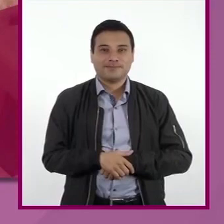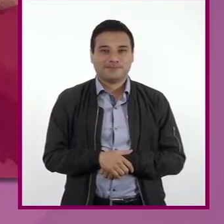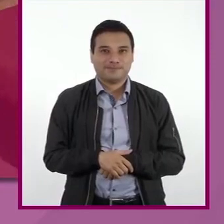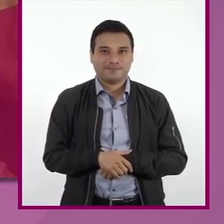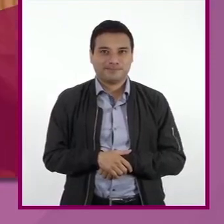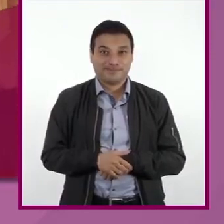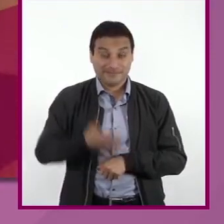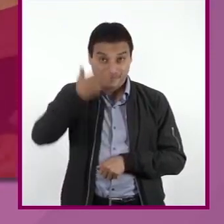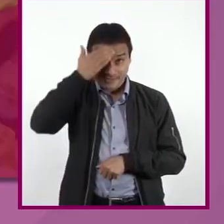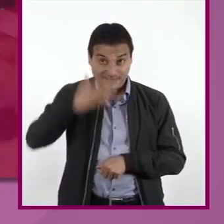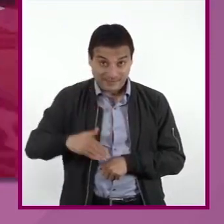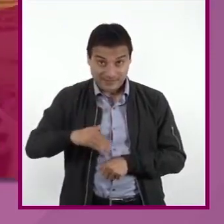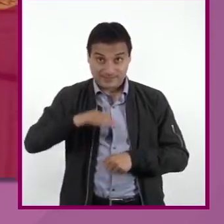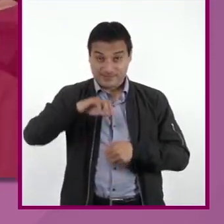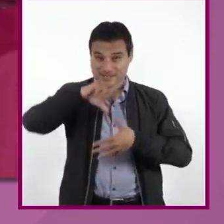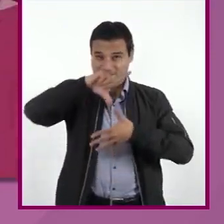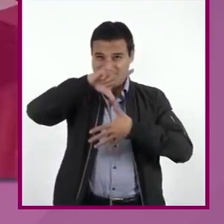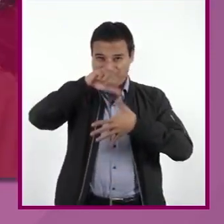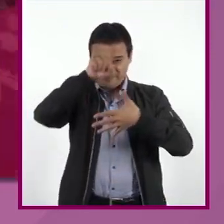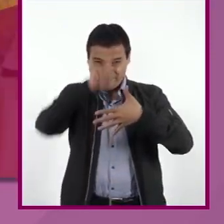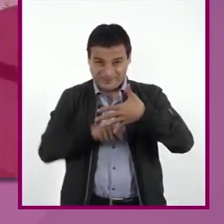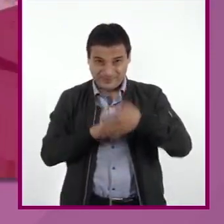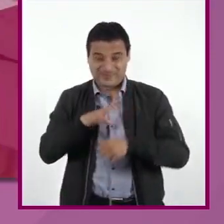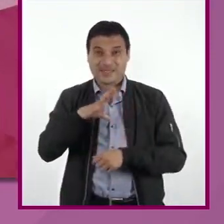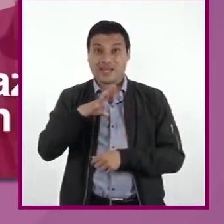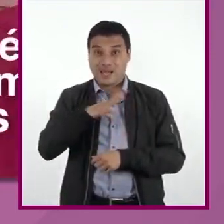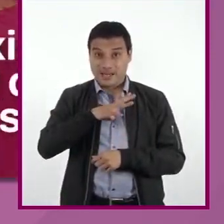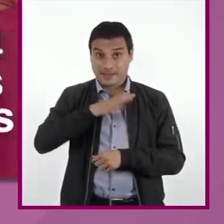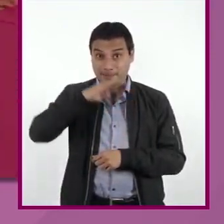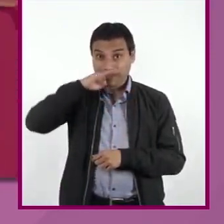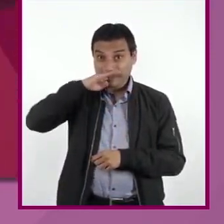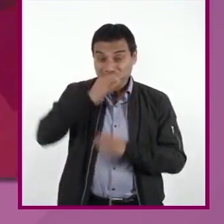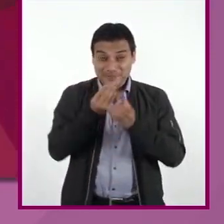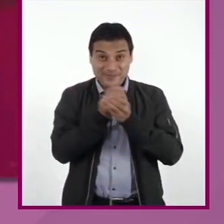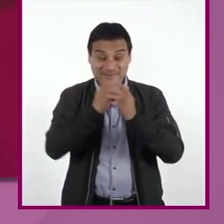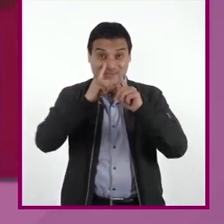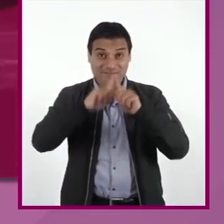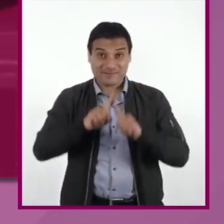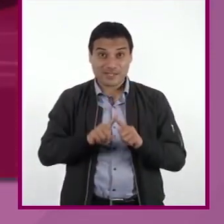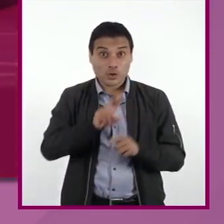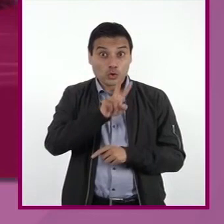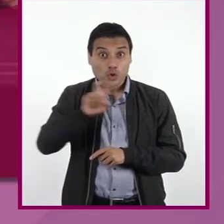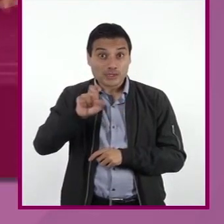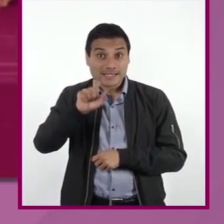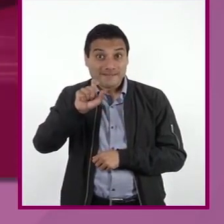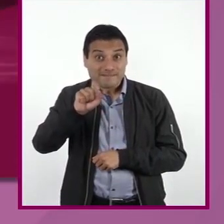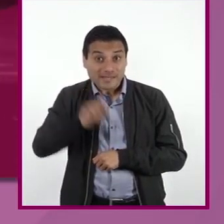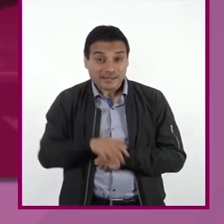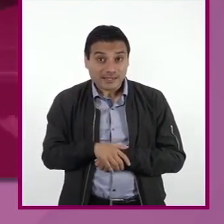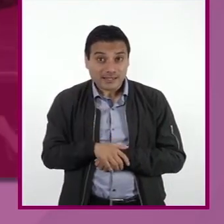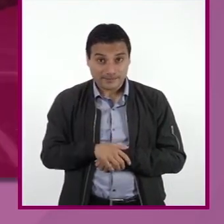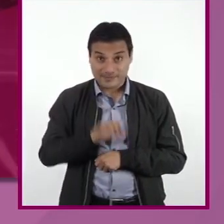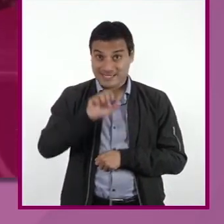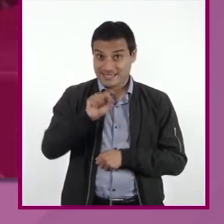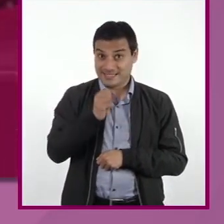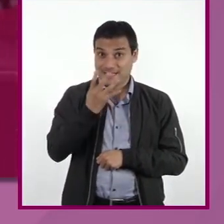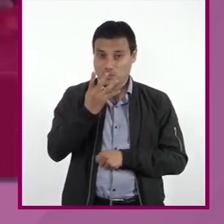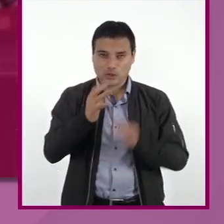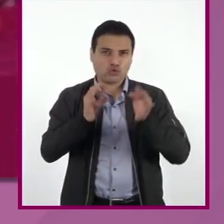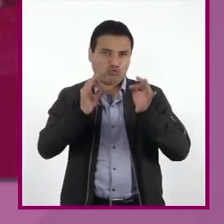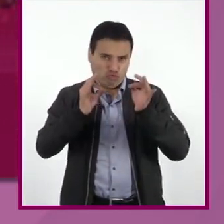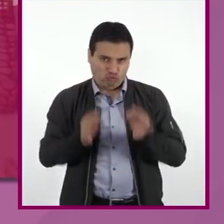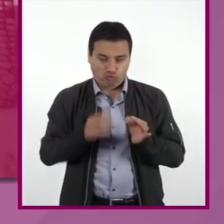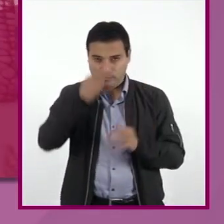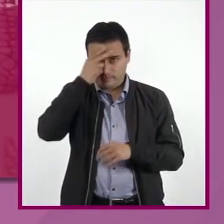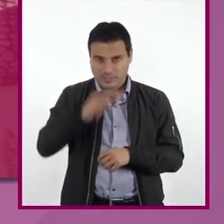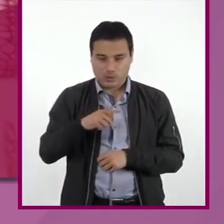¿Sabías que en América Latina existen cerca de 220 razas de maíz? Y que de estas, 64 se producen en